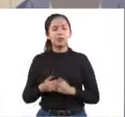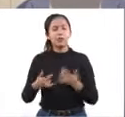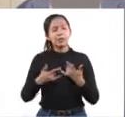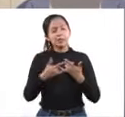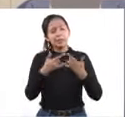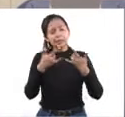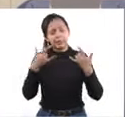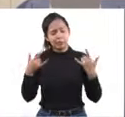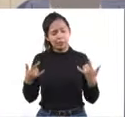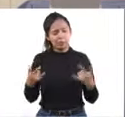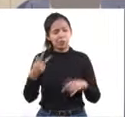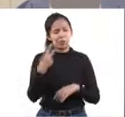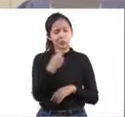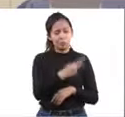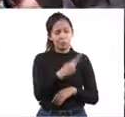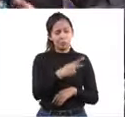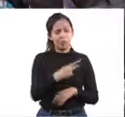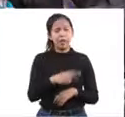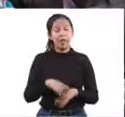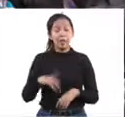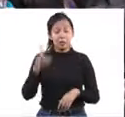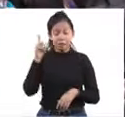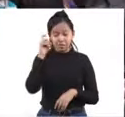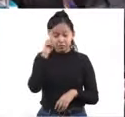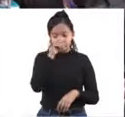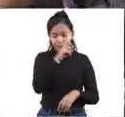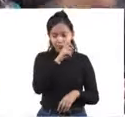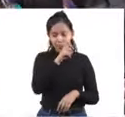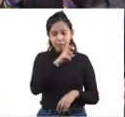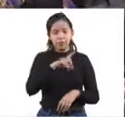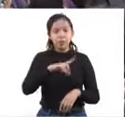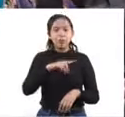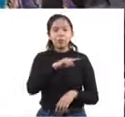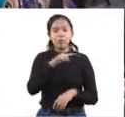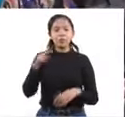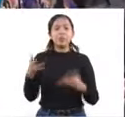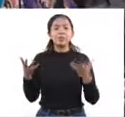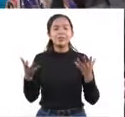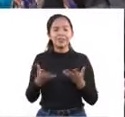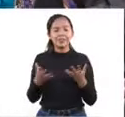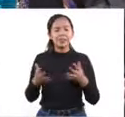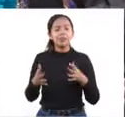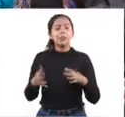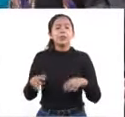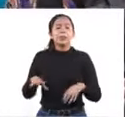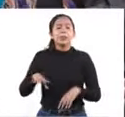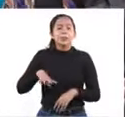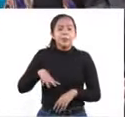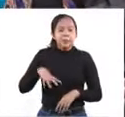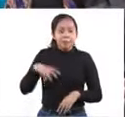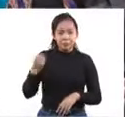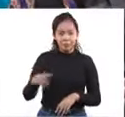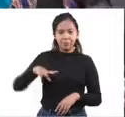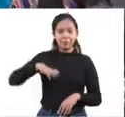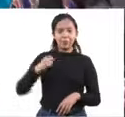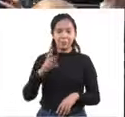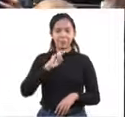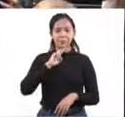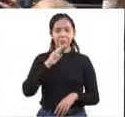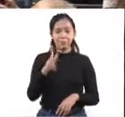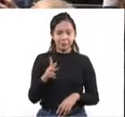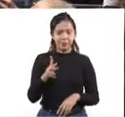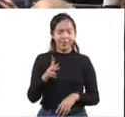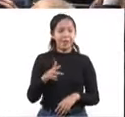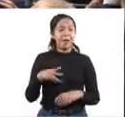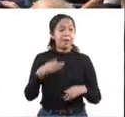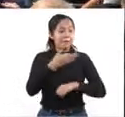historias de vida que de las dificultades sacaron lo mejor de ustedes mismos, de ustedes mismas. Sus familias lucharon